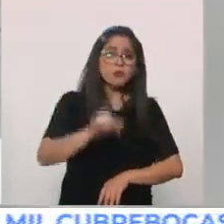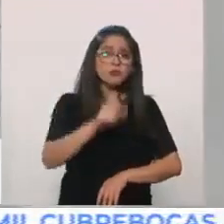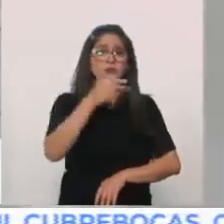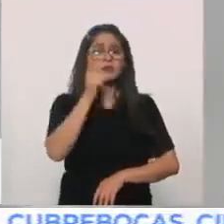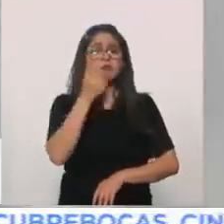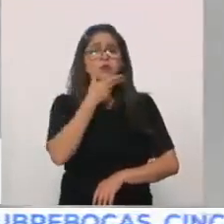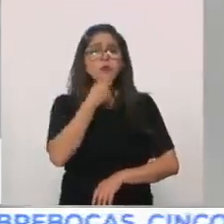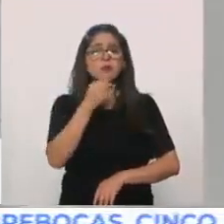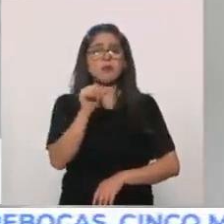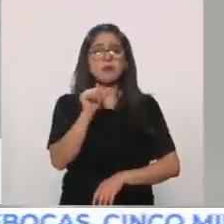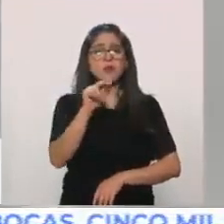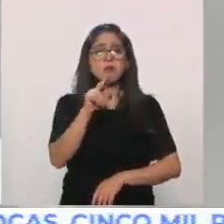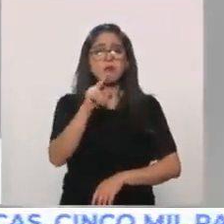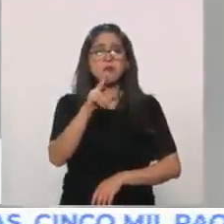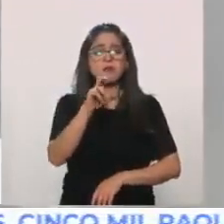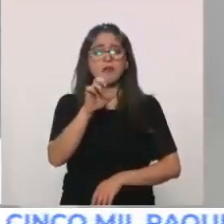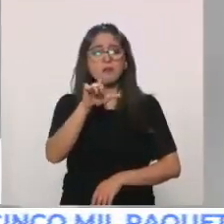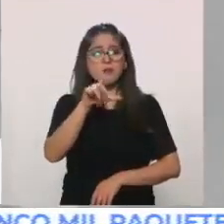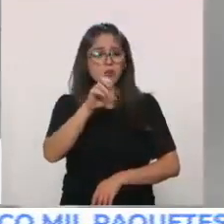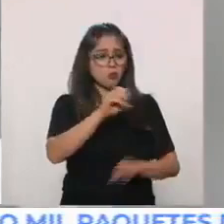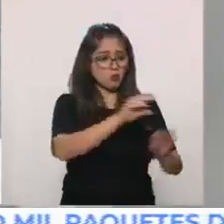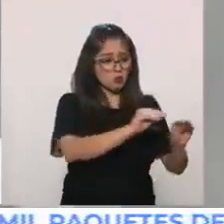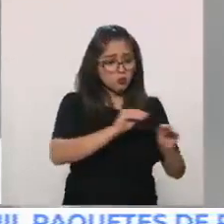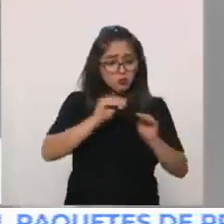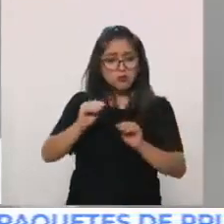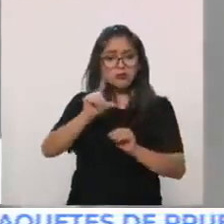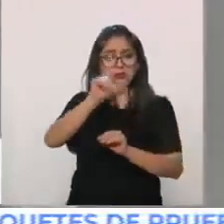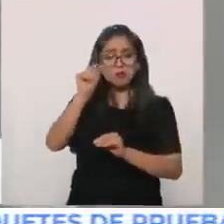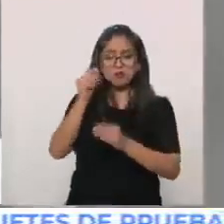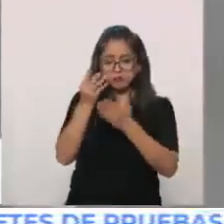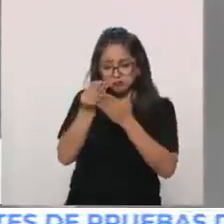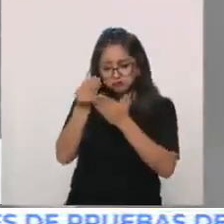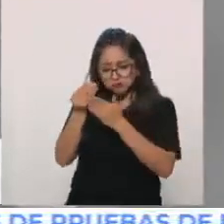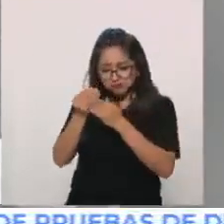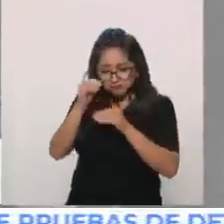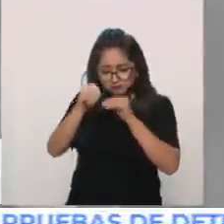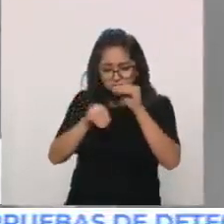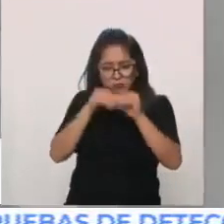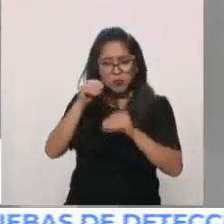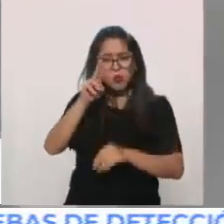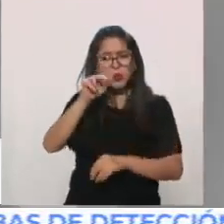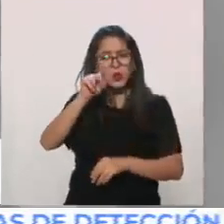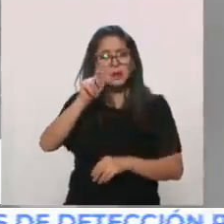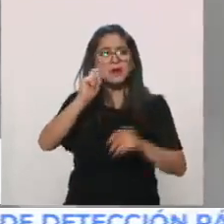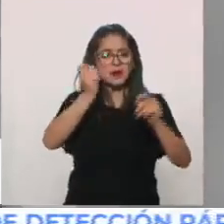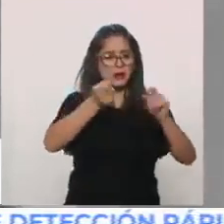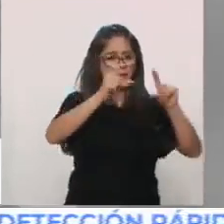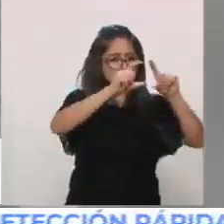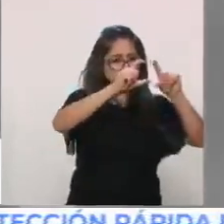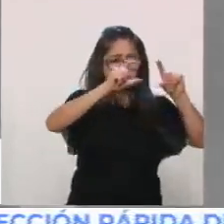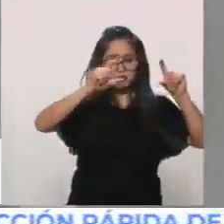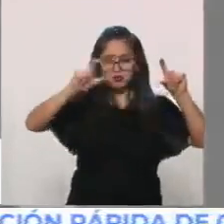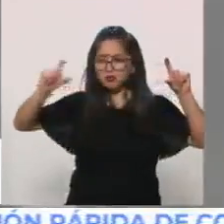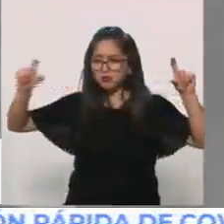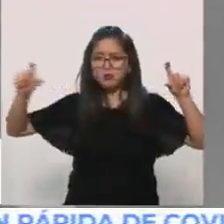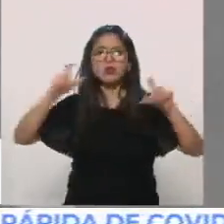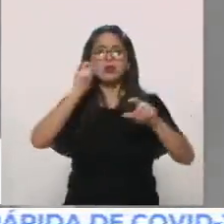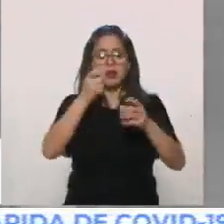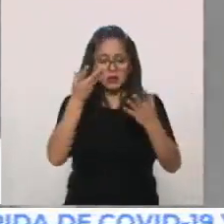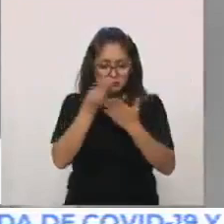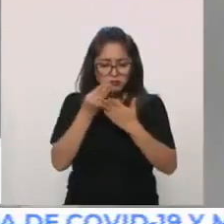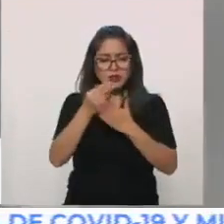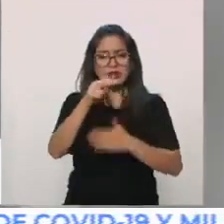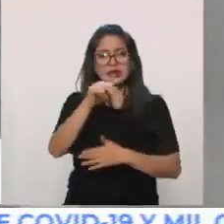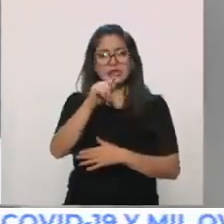Aurelio de los Reyes y restaurada por la UNAM a partir de los negativos y positivos de nitrato de celulosa. Es